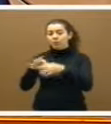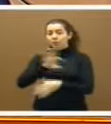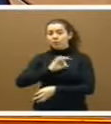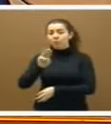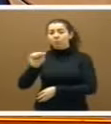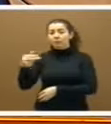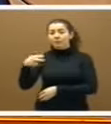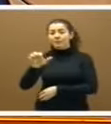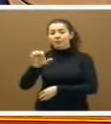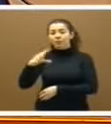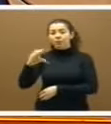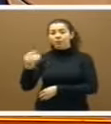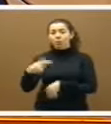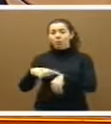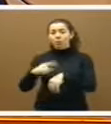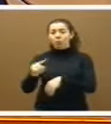realiza de excesos caños.